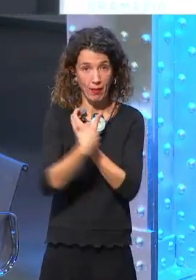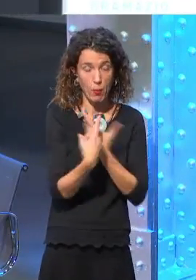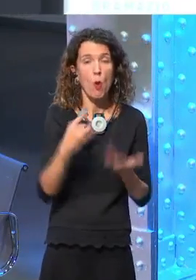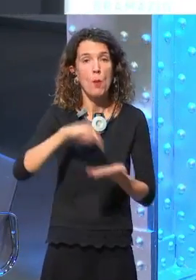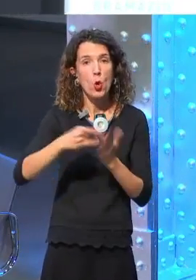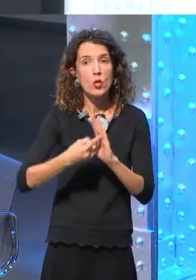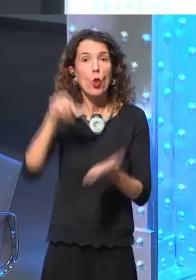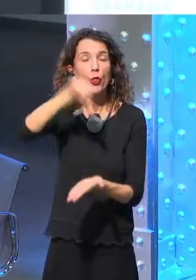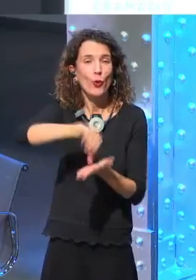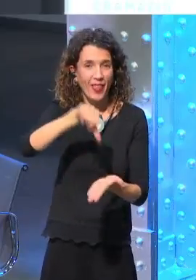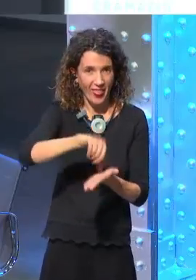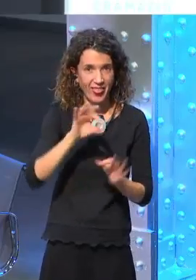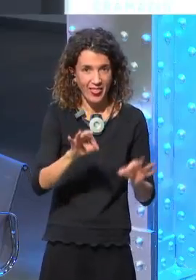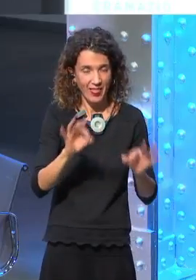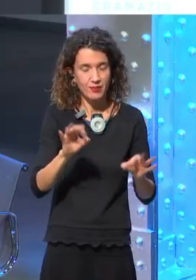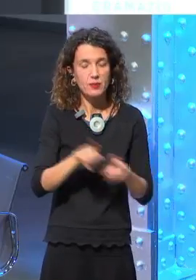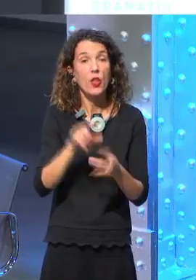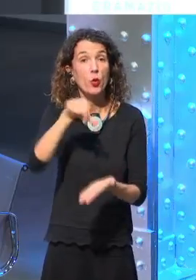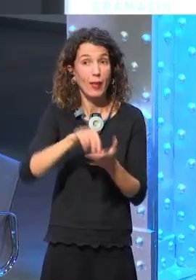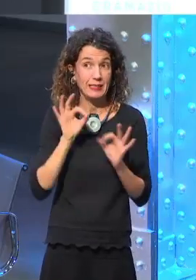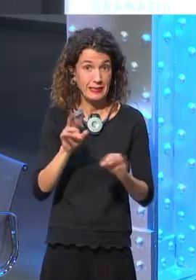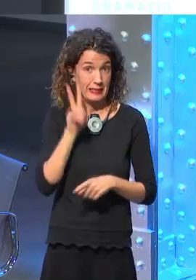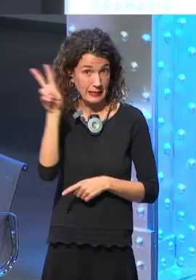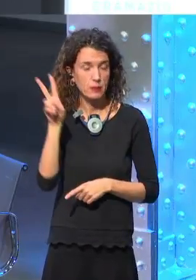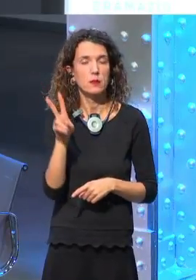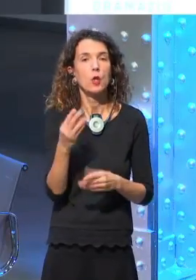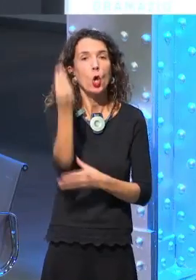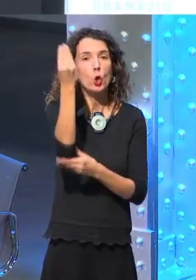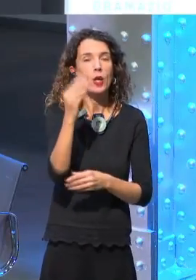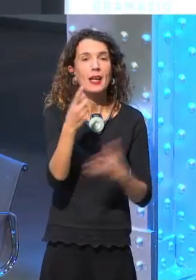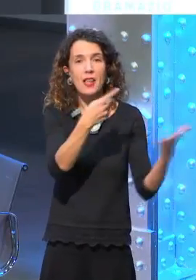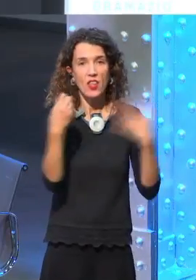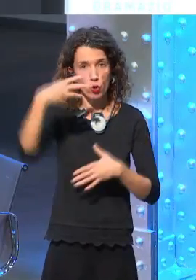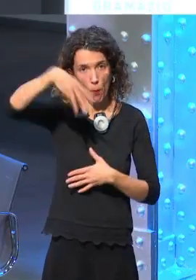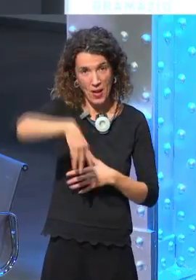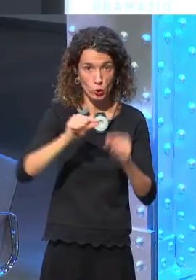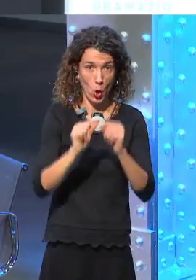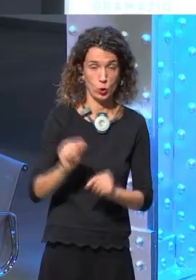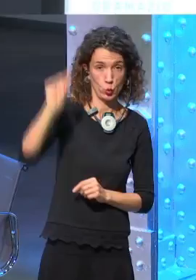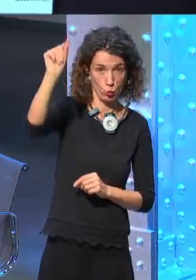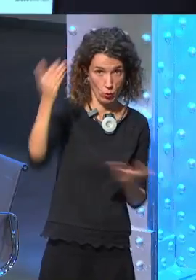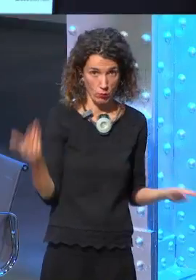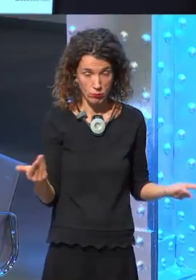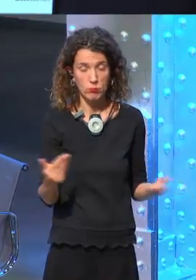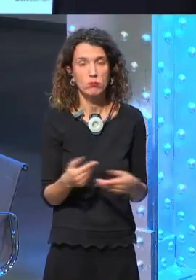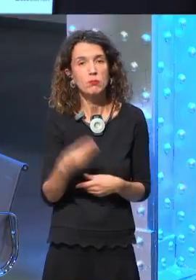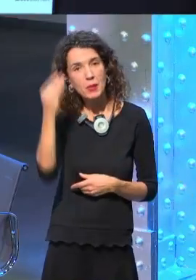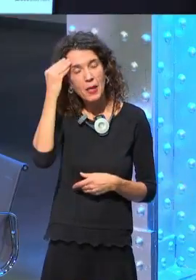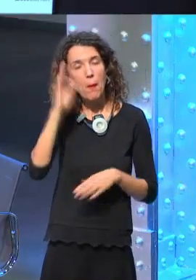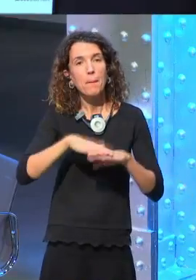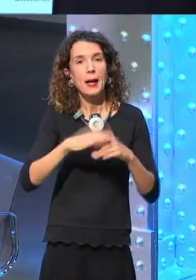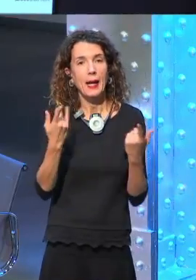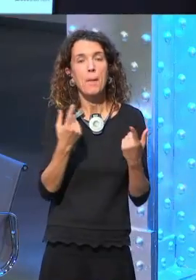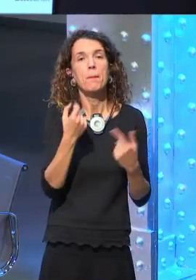participantes un proyecto de una ciudad. Sería la ciudad. Es una torre de 600 metros de altura, pensada para